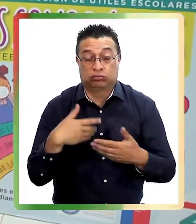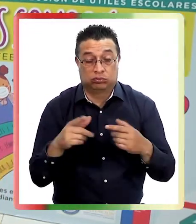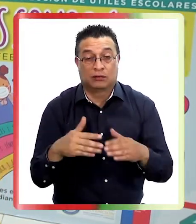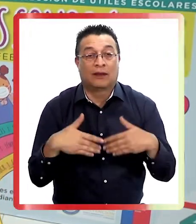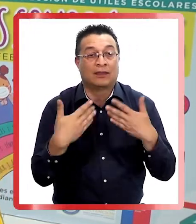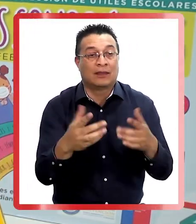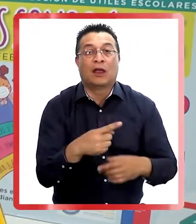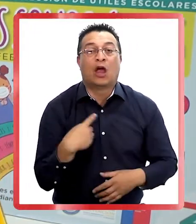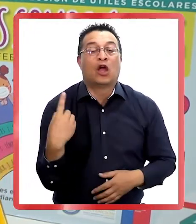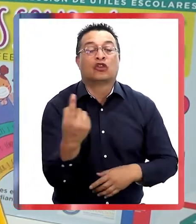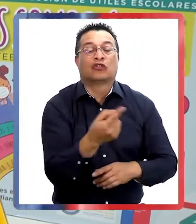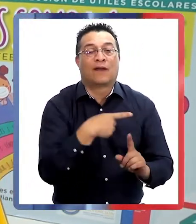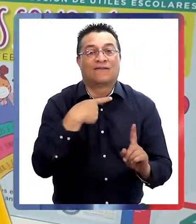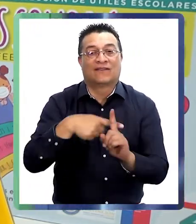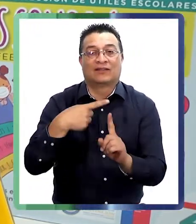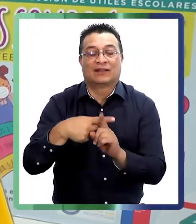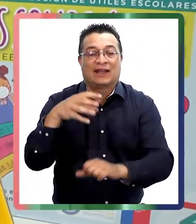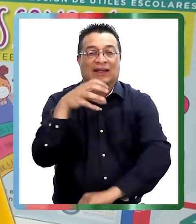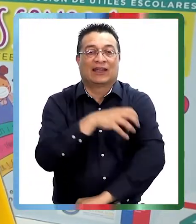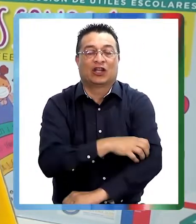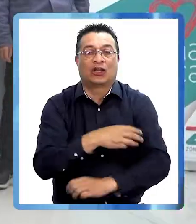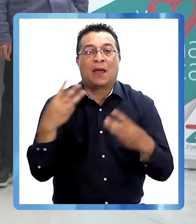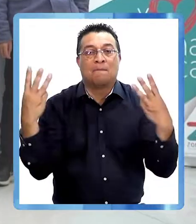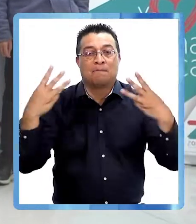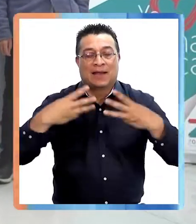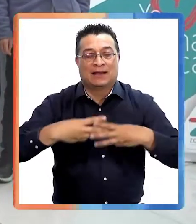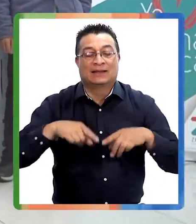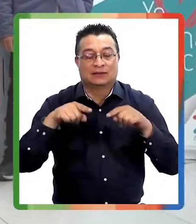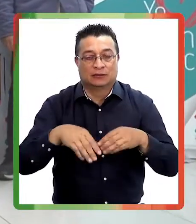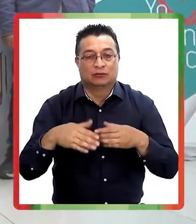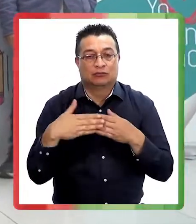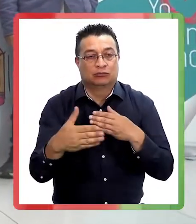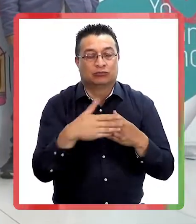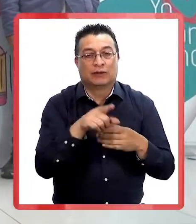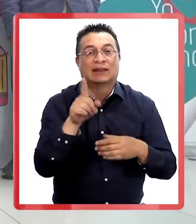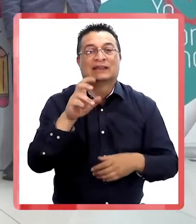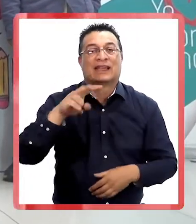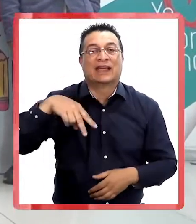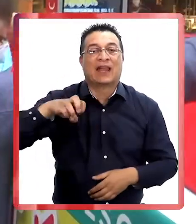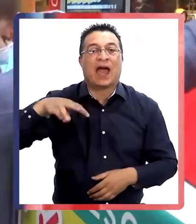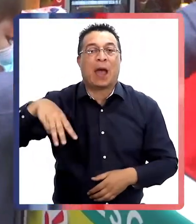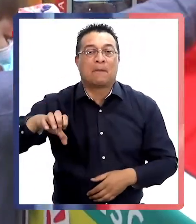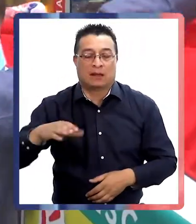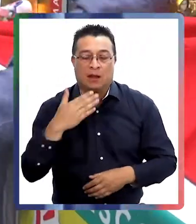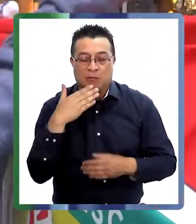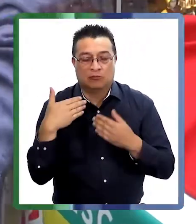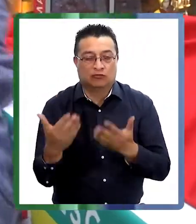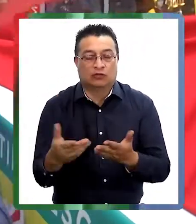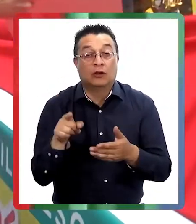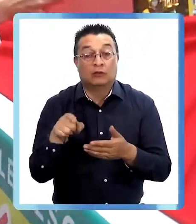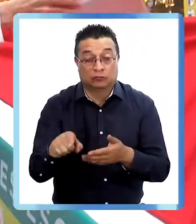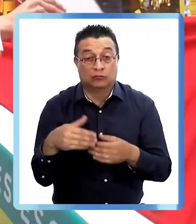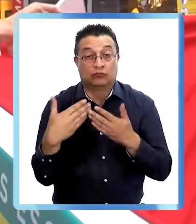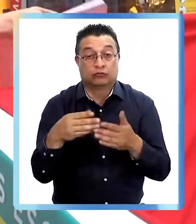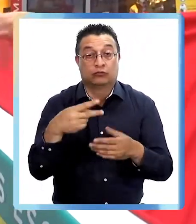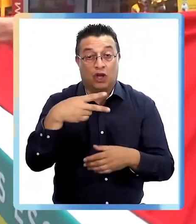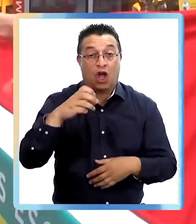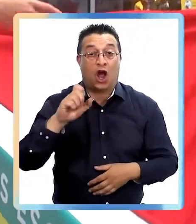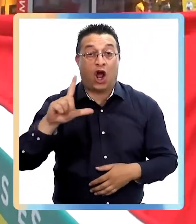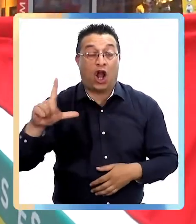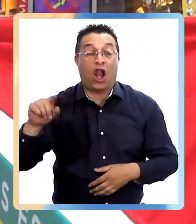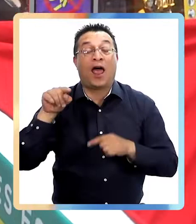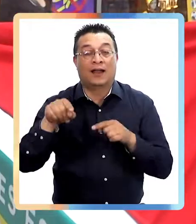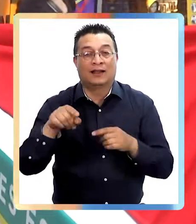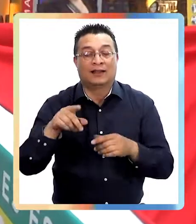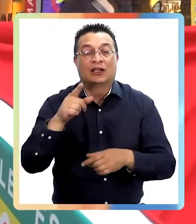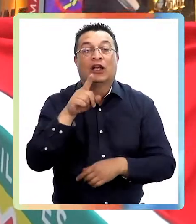entregárselos a todos los beneficiarios de la región de Magallanes que están en la institución Exename. Esta recolección estará disponible en el Hall Central de la Zona